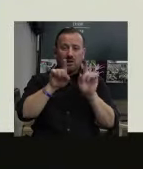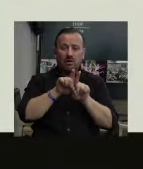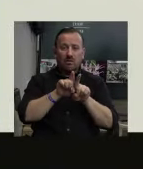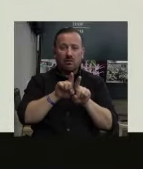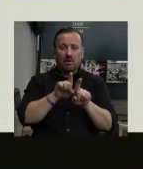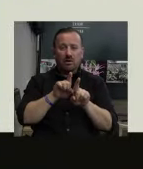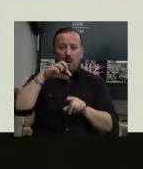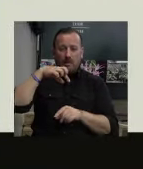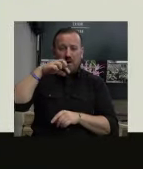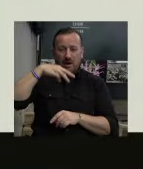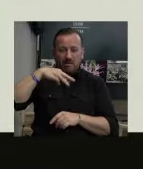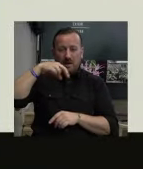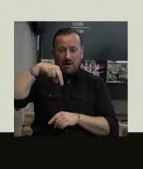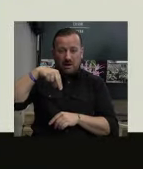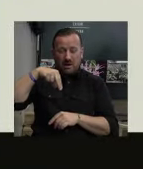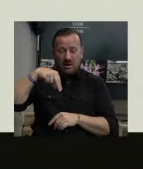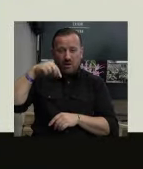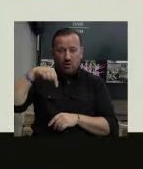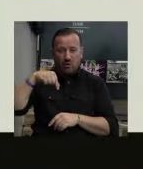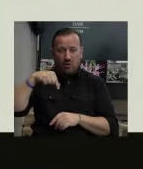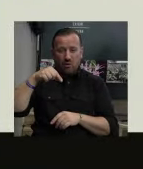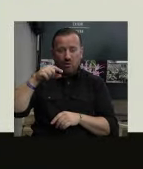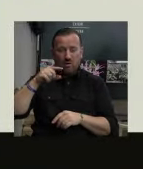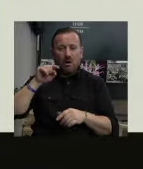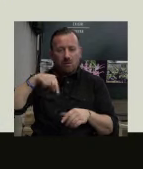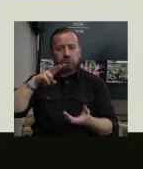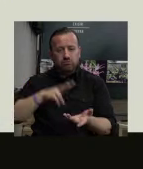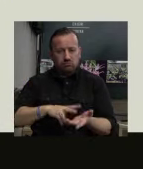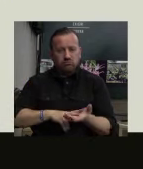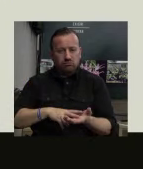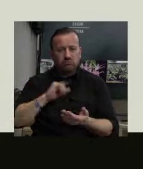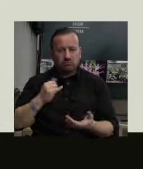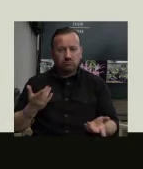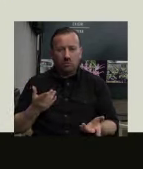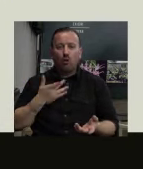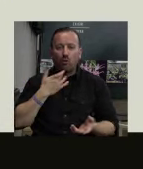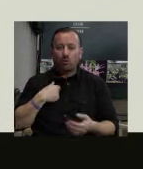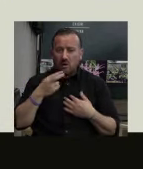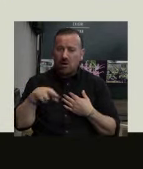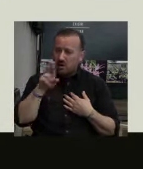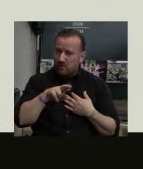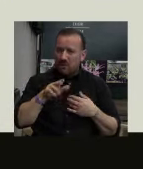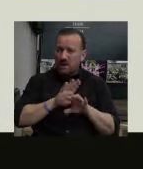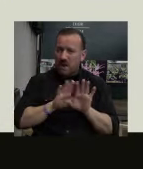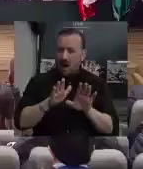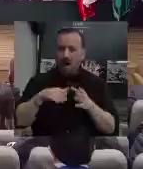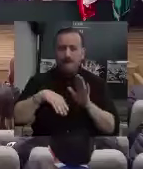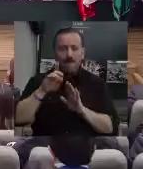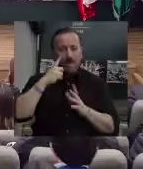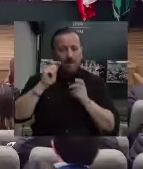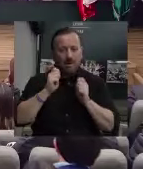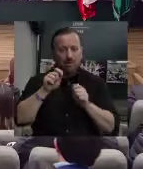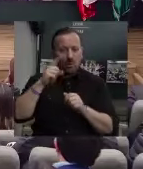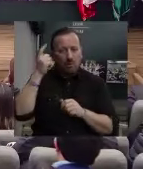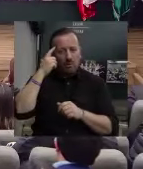o el pnl hoy De pronto es una sana realidad porque Repito no hay nada más peligroso que